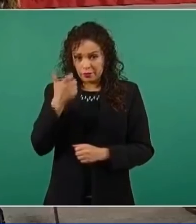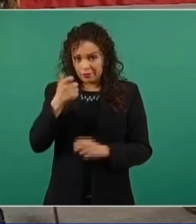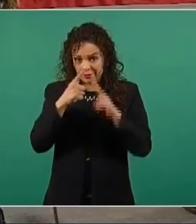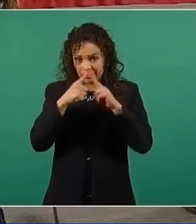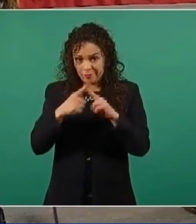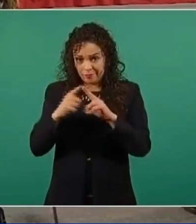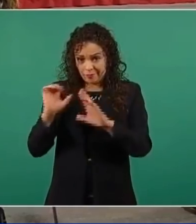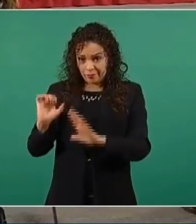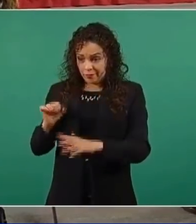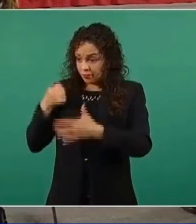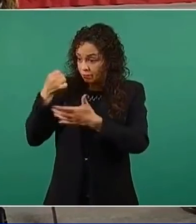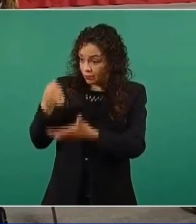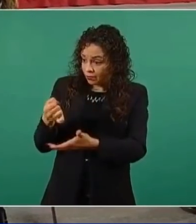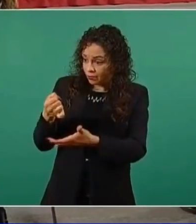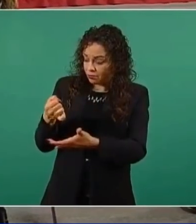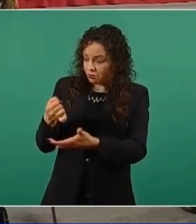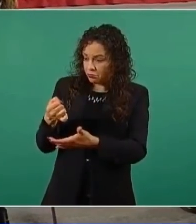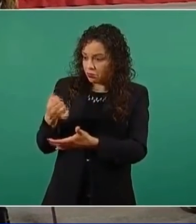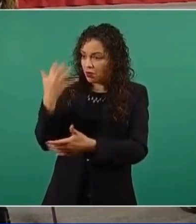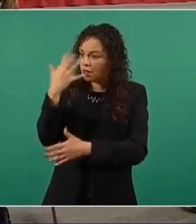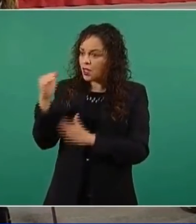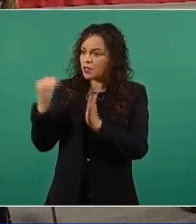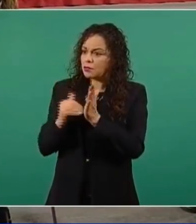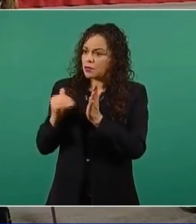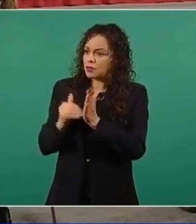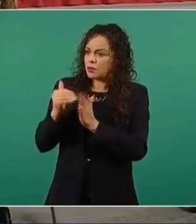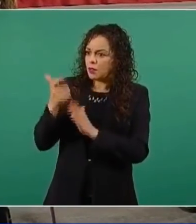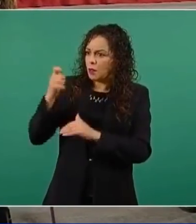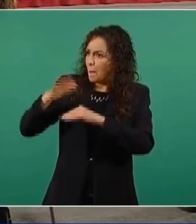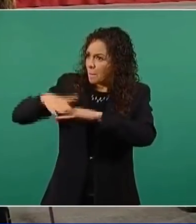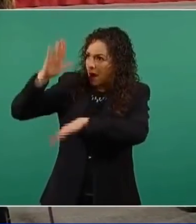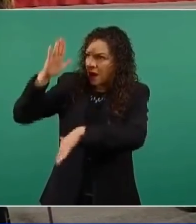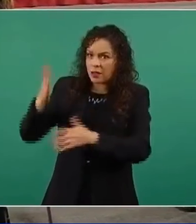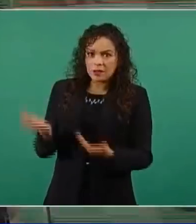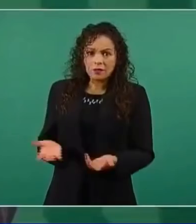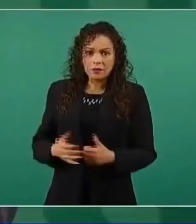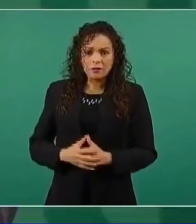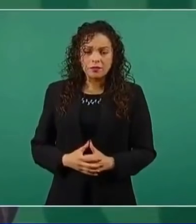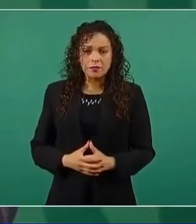de más de 10,000 millones de pesos.